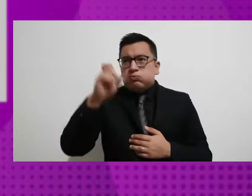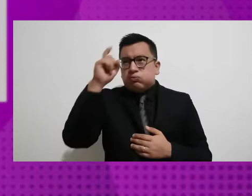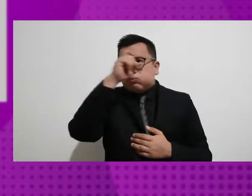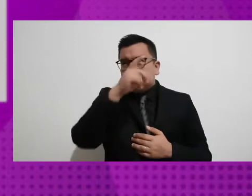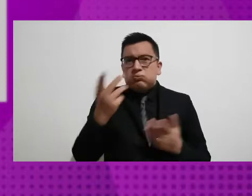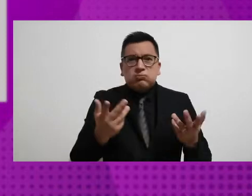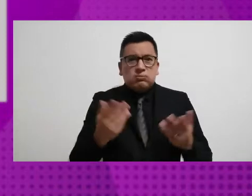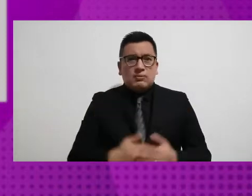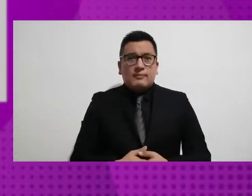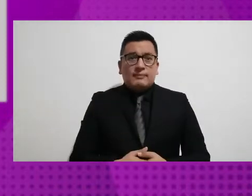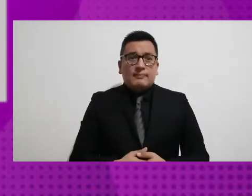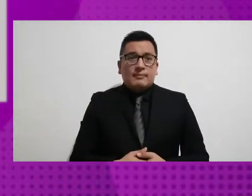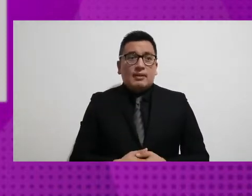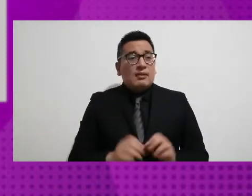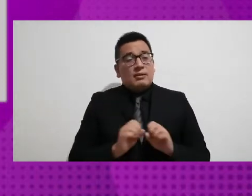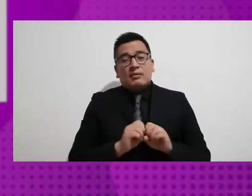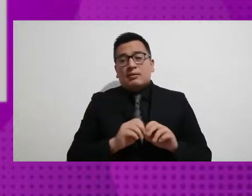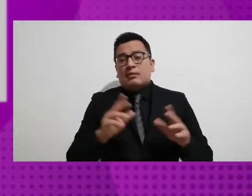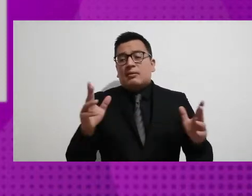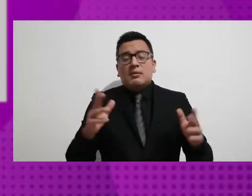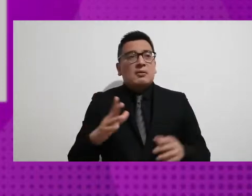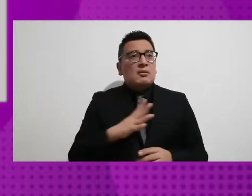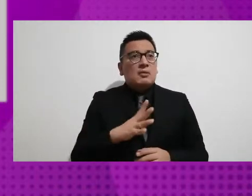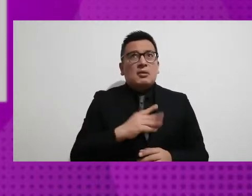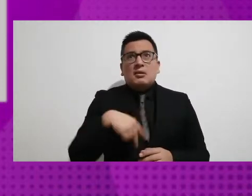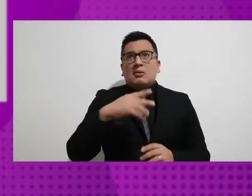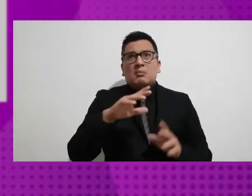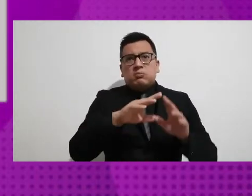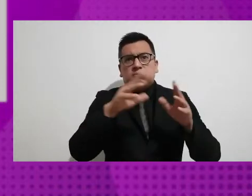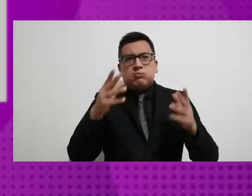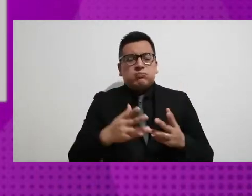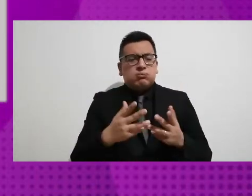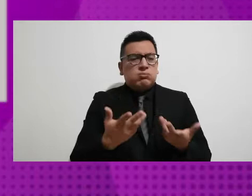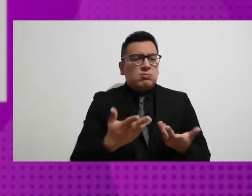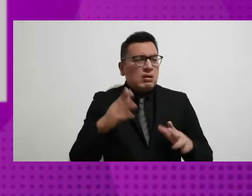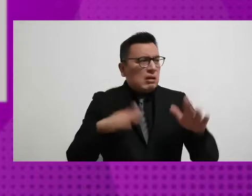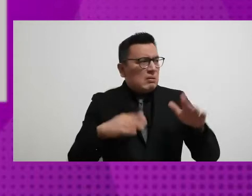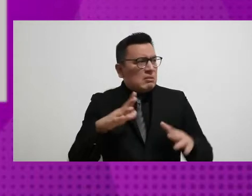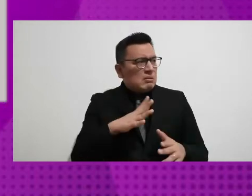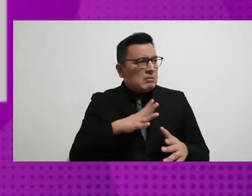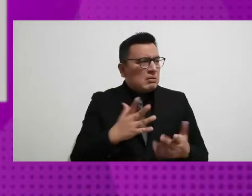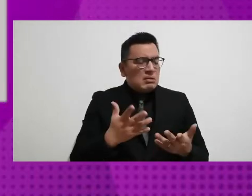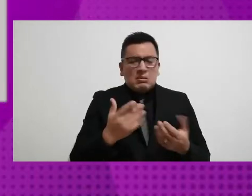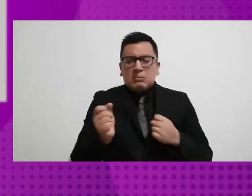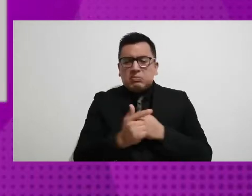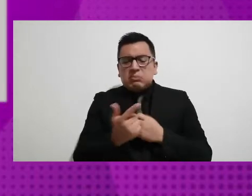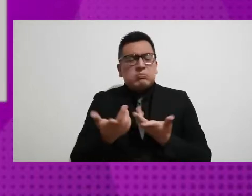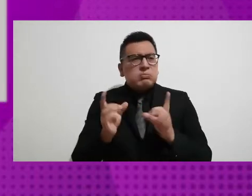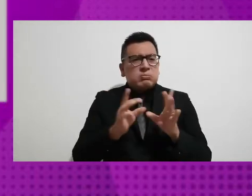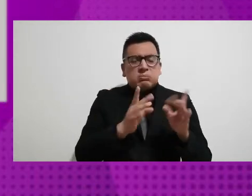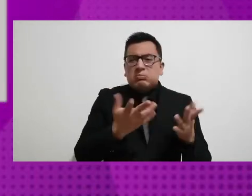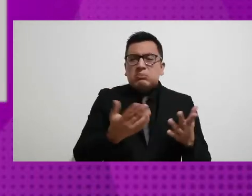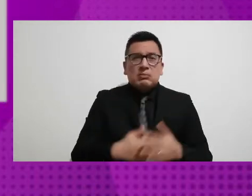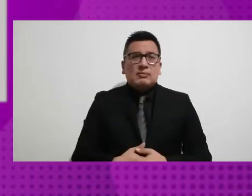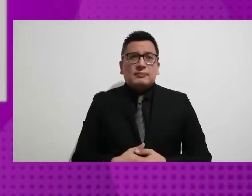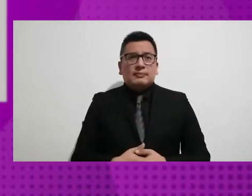están enfrentando? Y evidentemente, en todos los federalismos del mundo, pues ha habido, si bien en un inicio ese